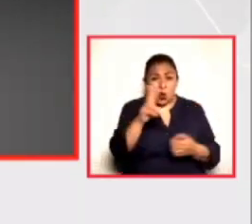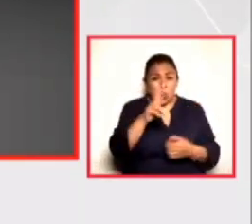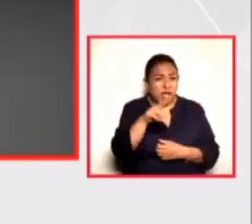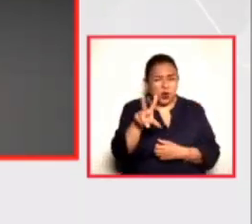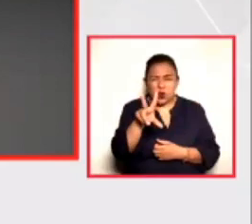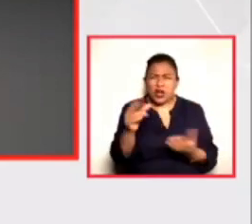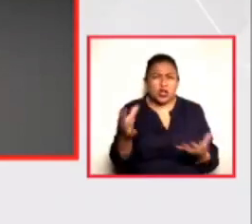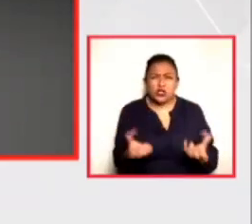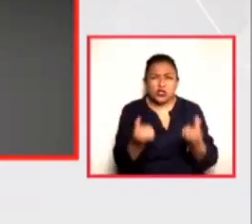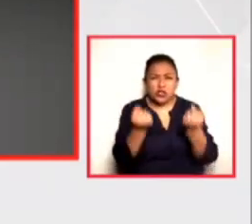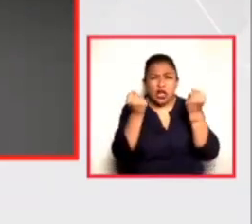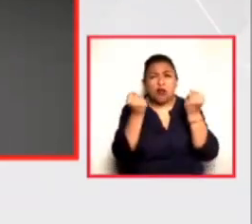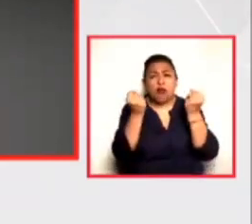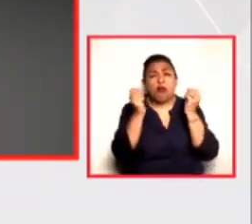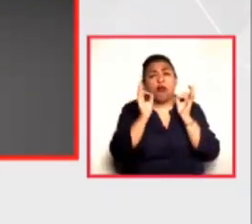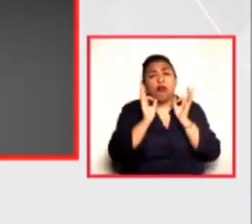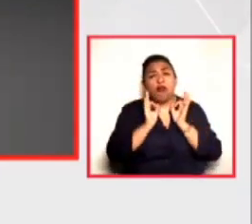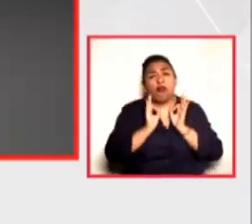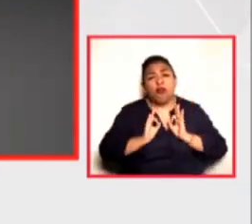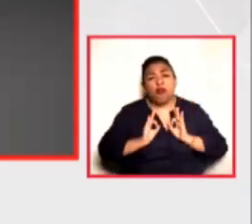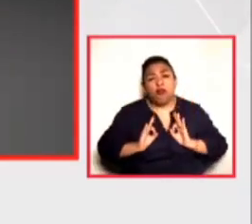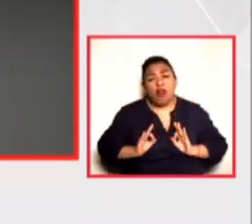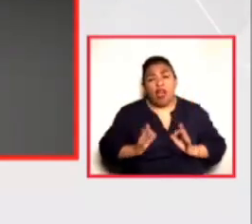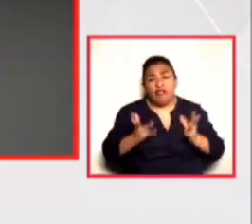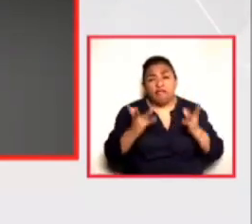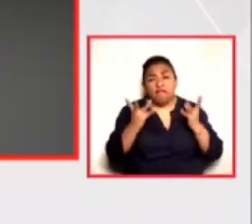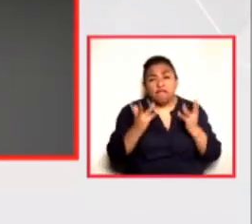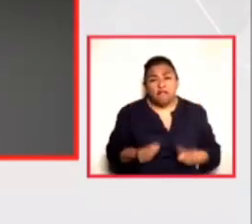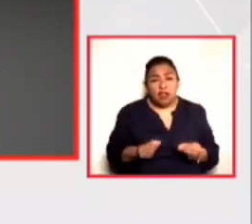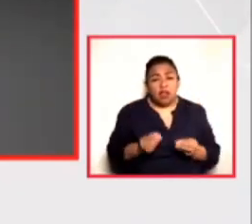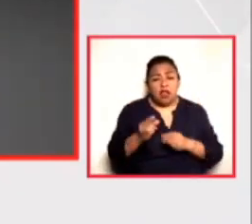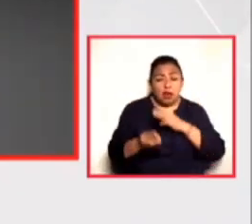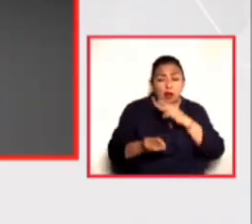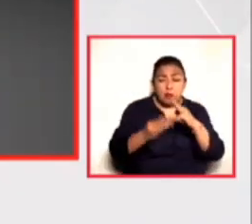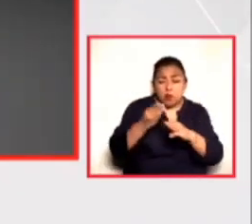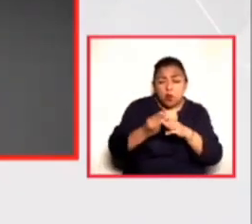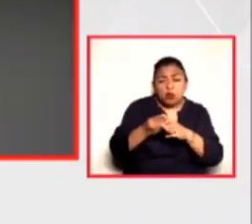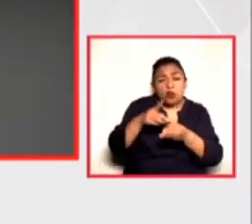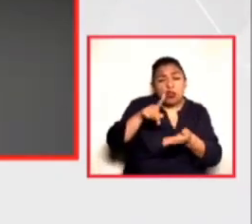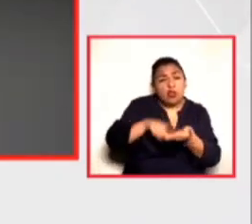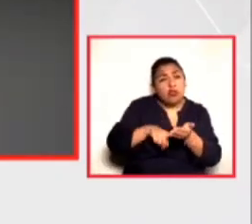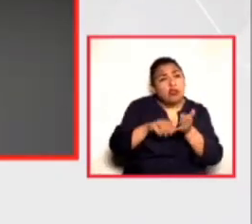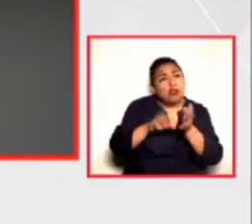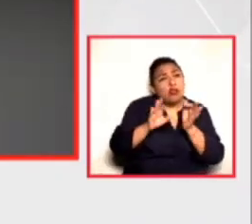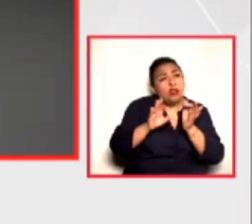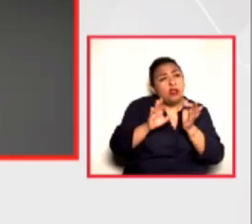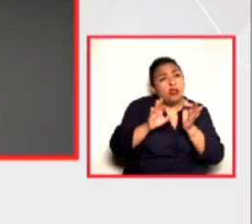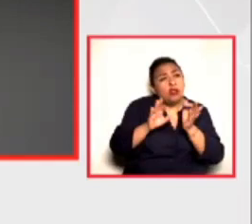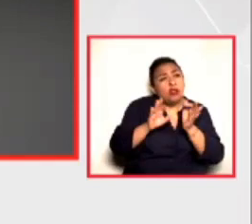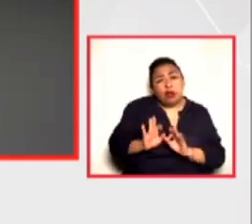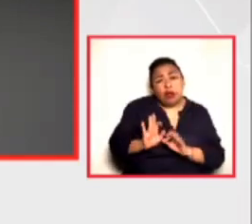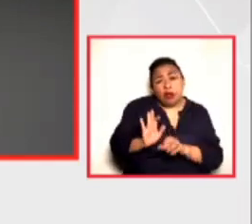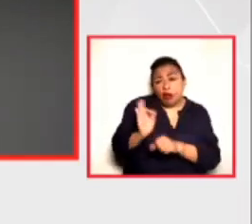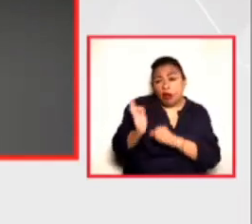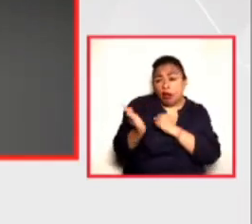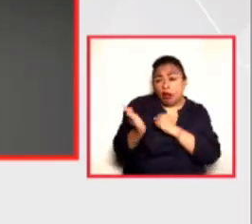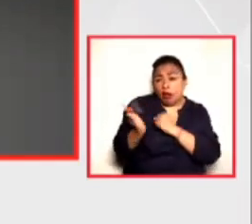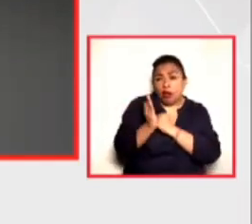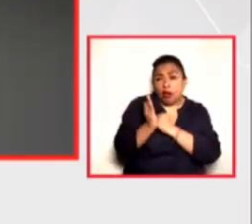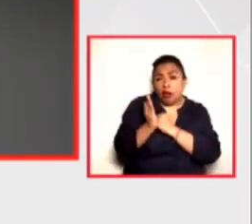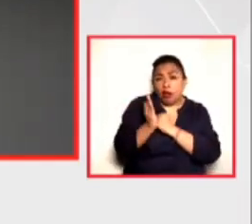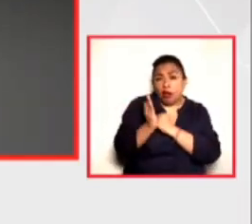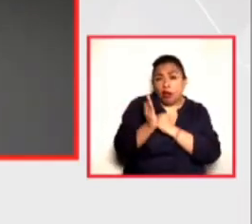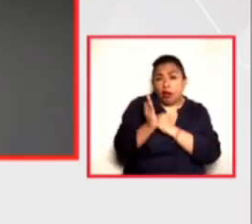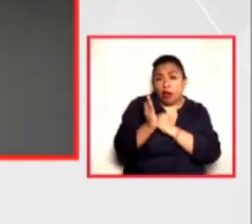de calma, no reserves del mundo solo un rincón tranquilo, no dejes caer los párpados pesados como